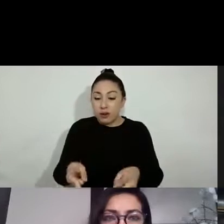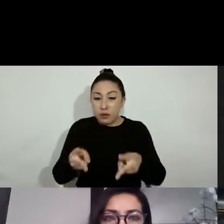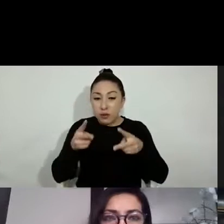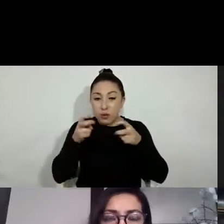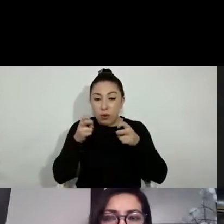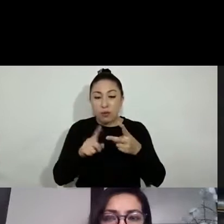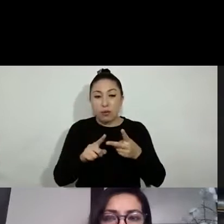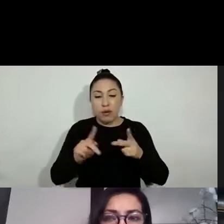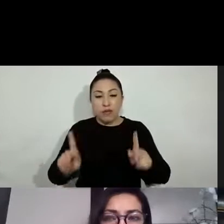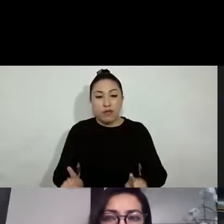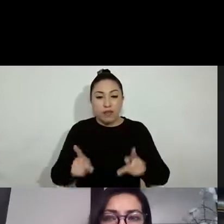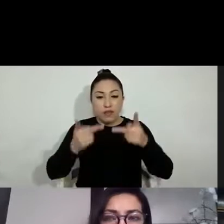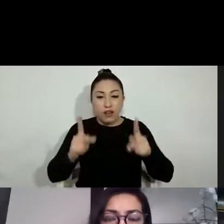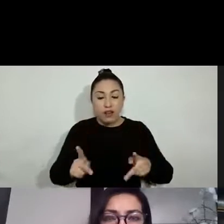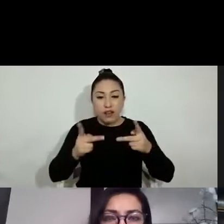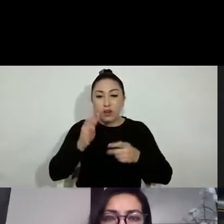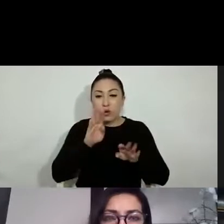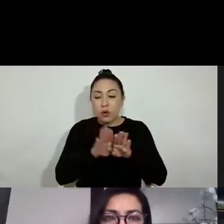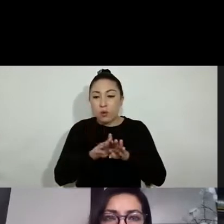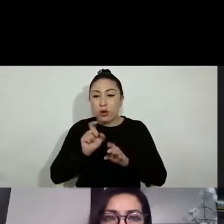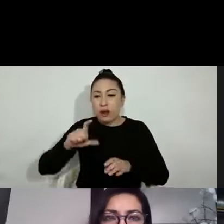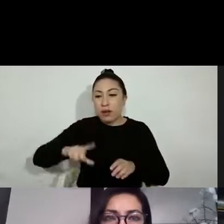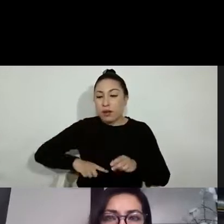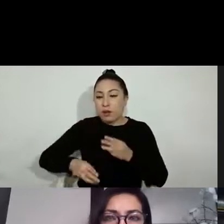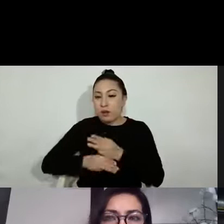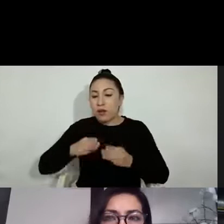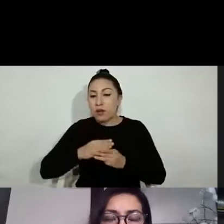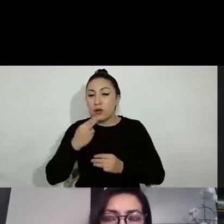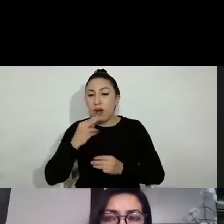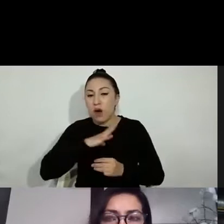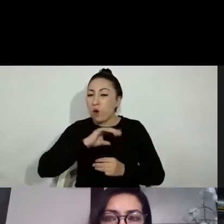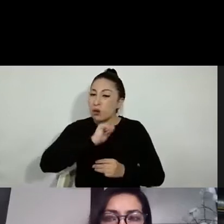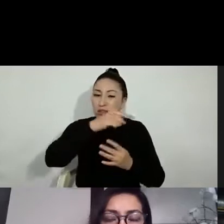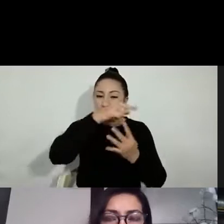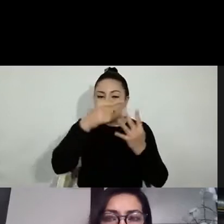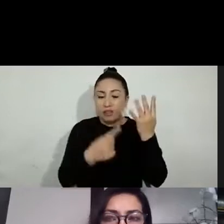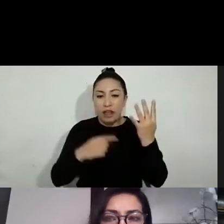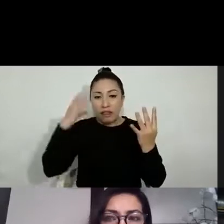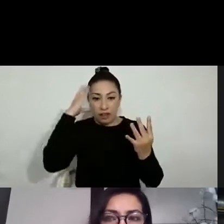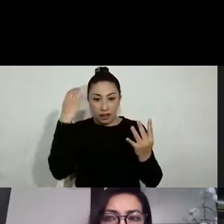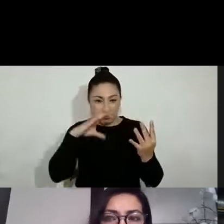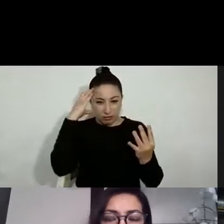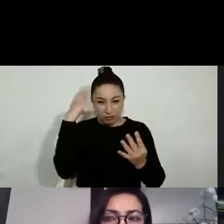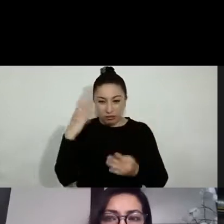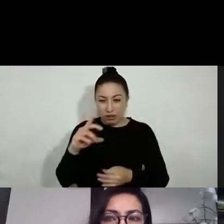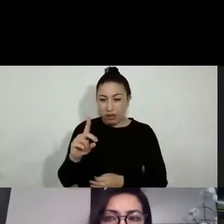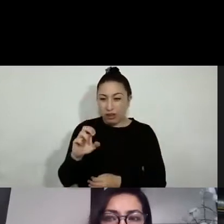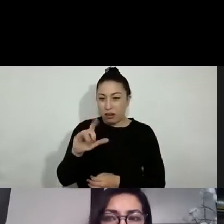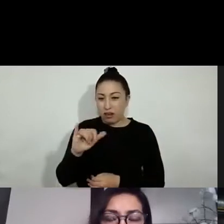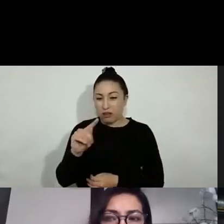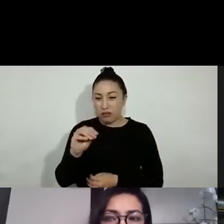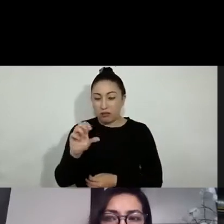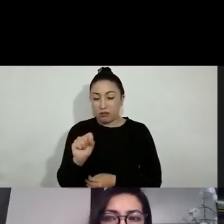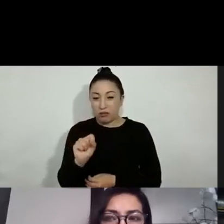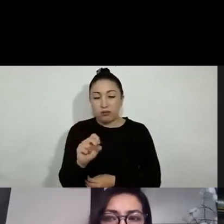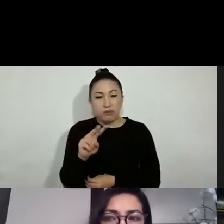de los recursos del país y otros delitos que, la verdad, cada vez